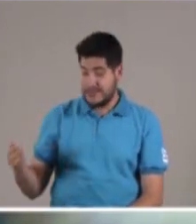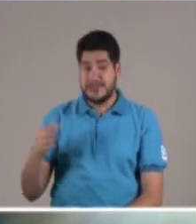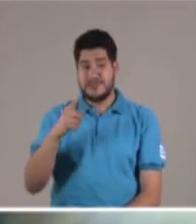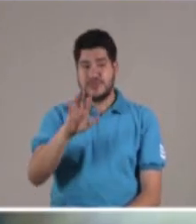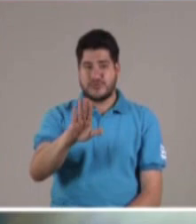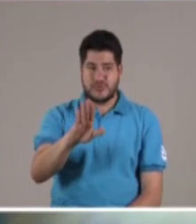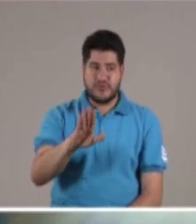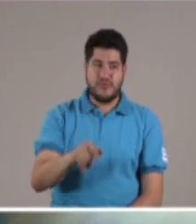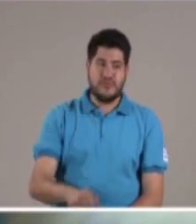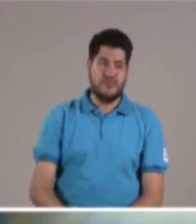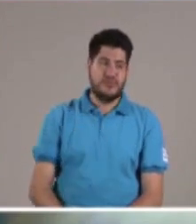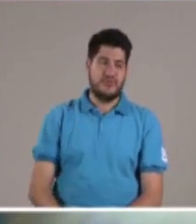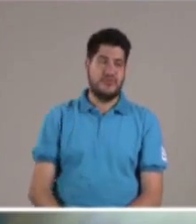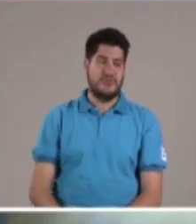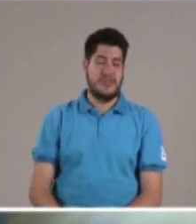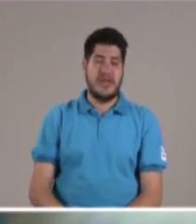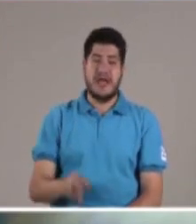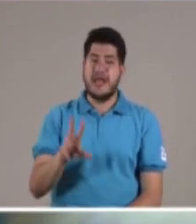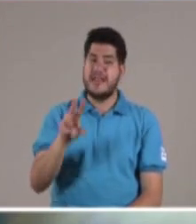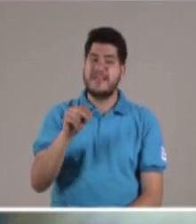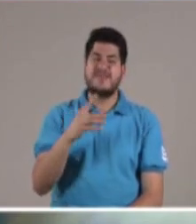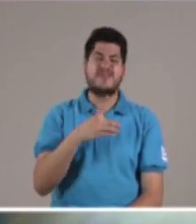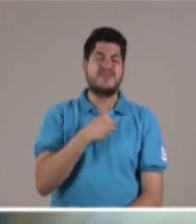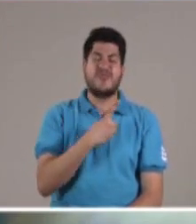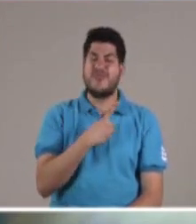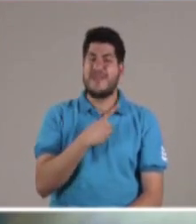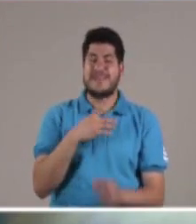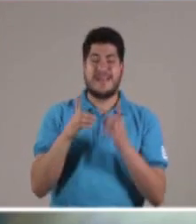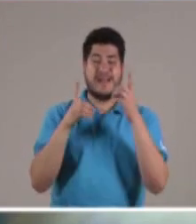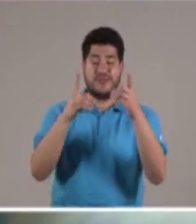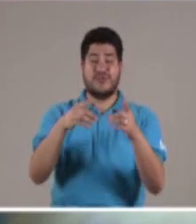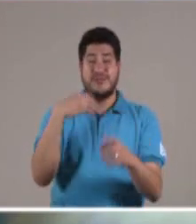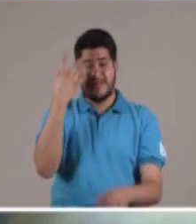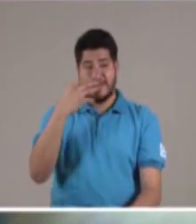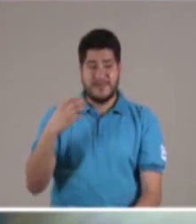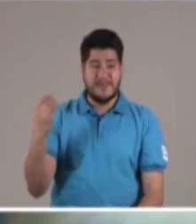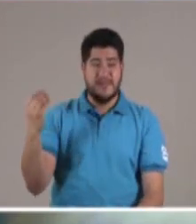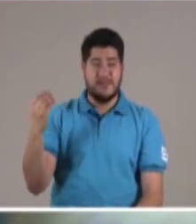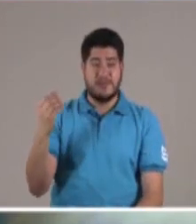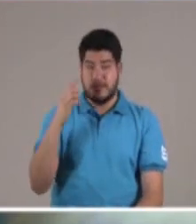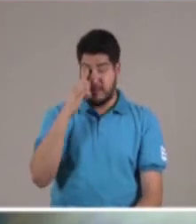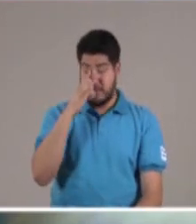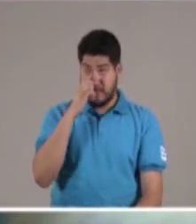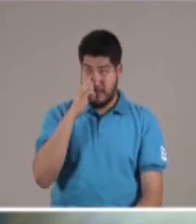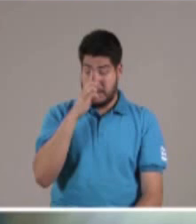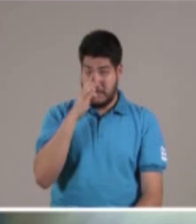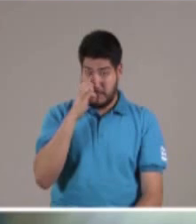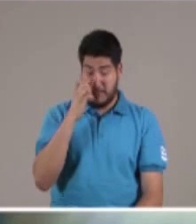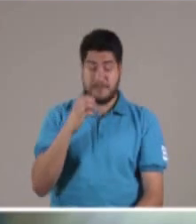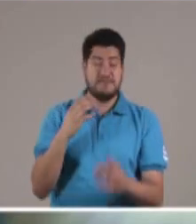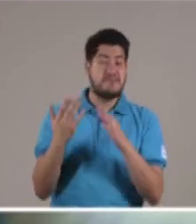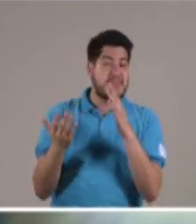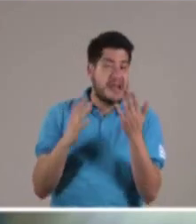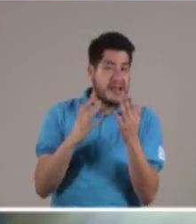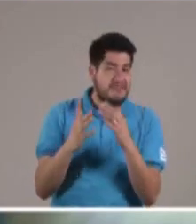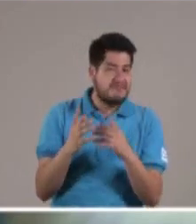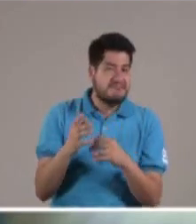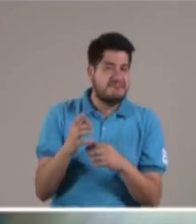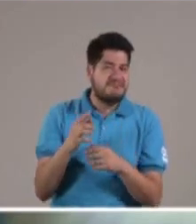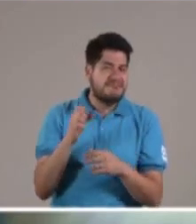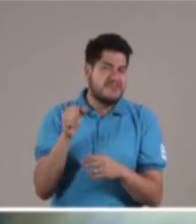que está a la par suya ni siquiera anhela los dones espirituales será que anhela ser